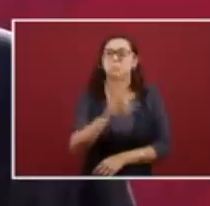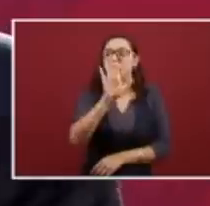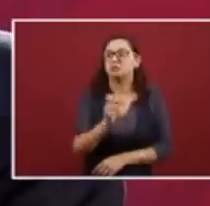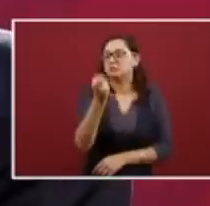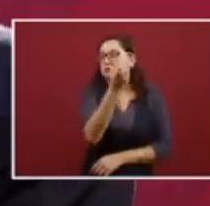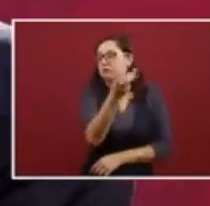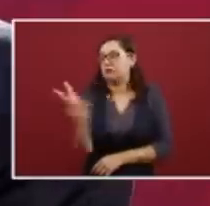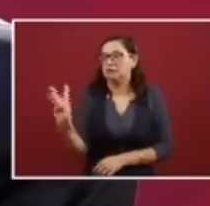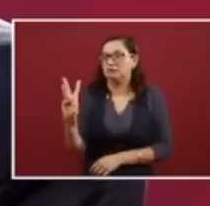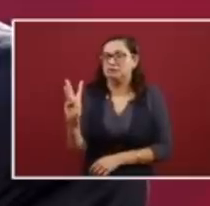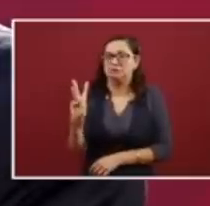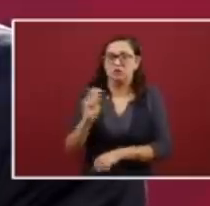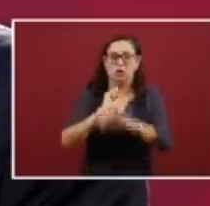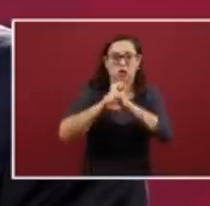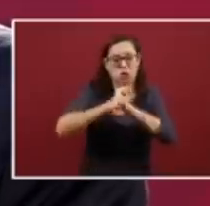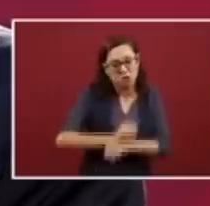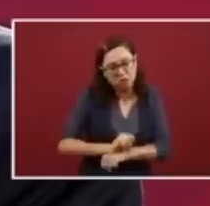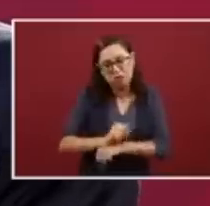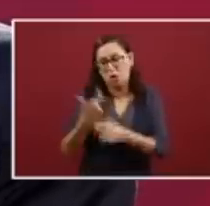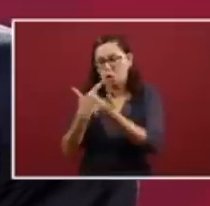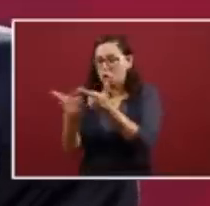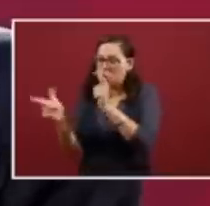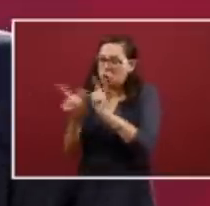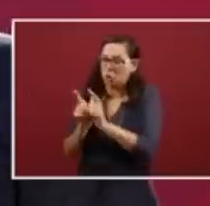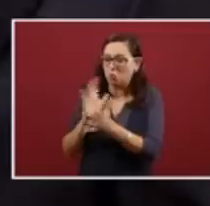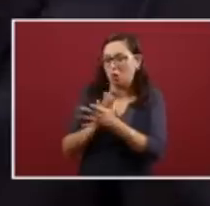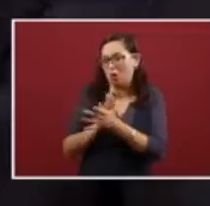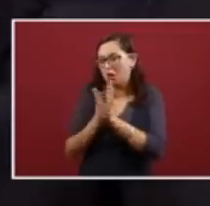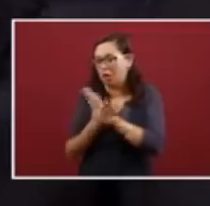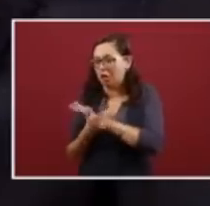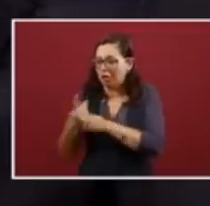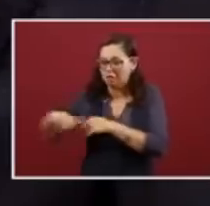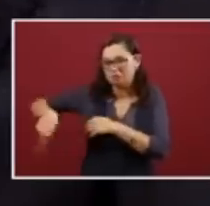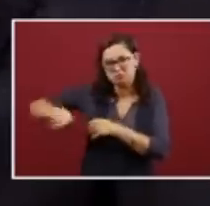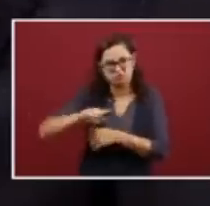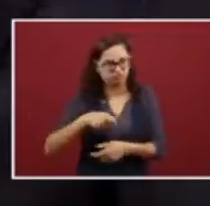de grupos de facciones